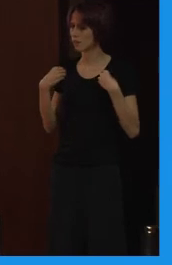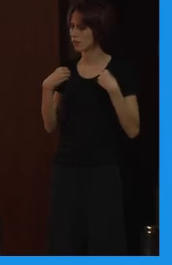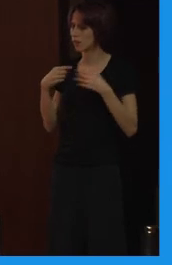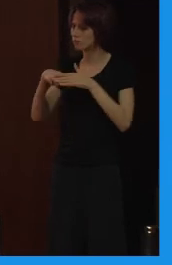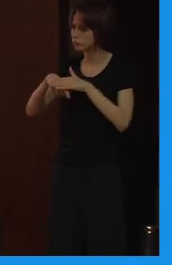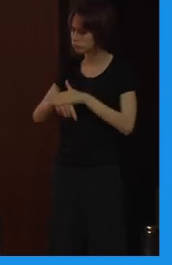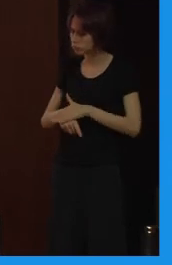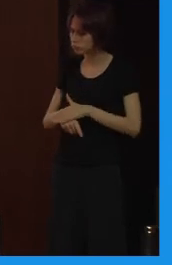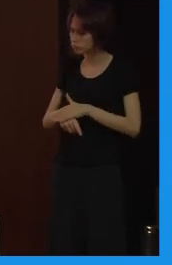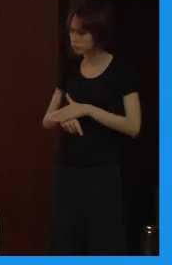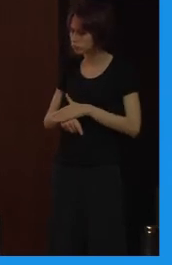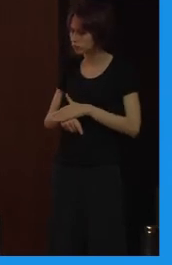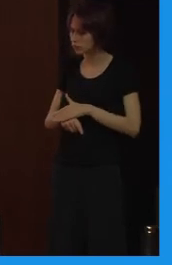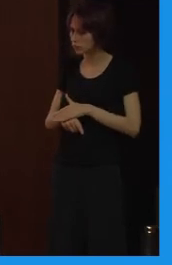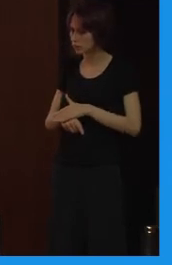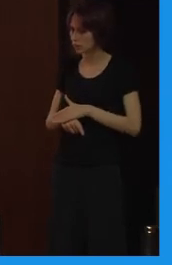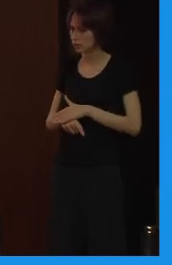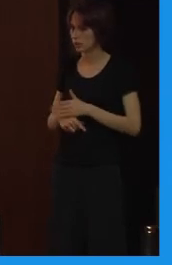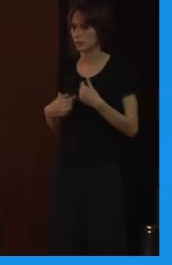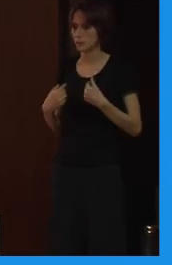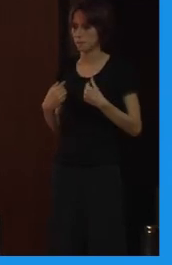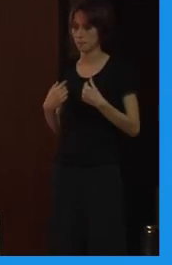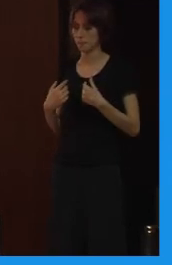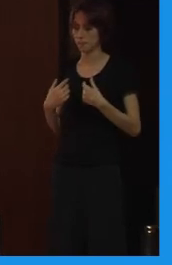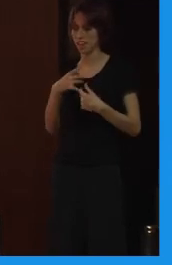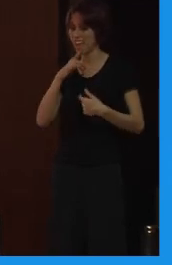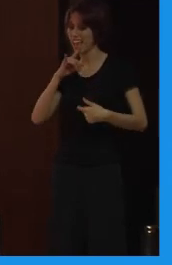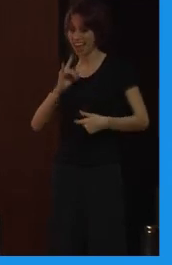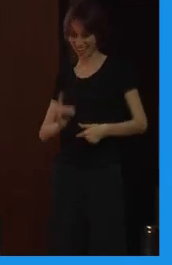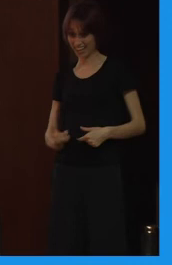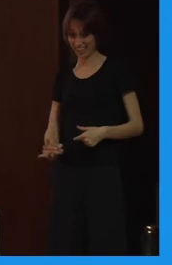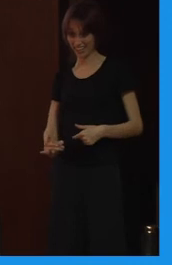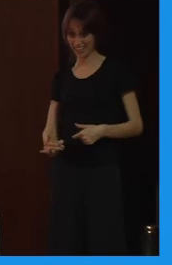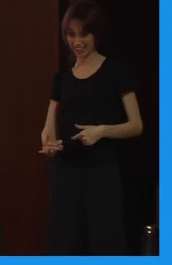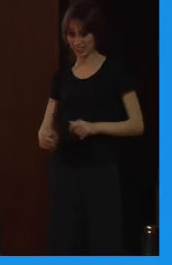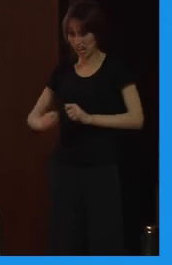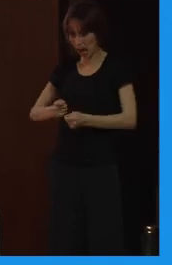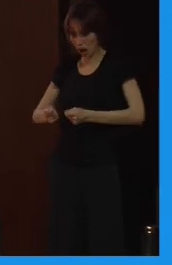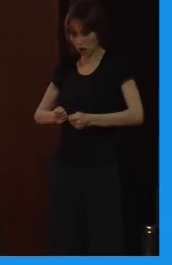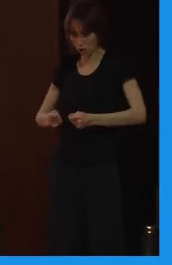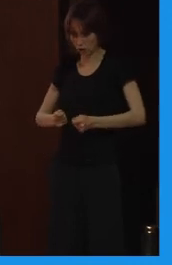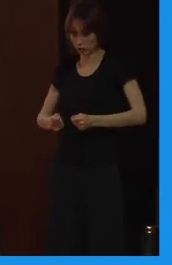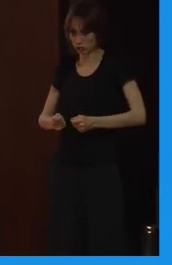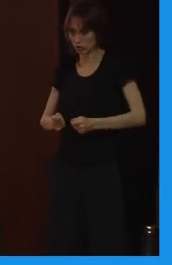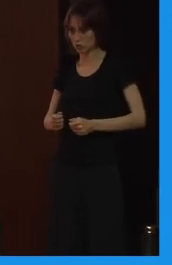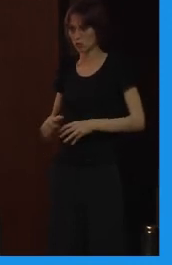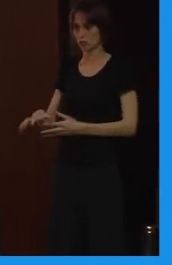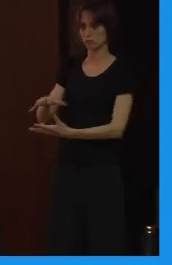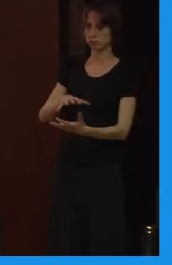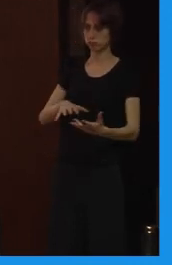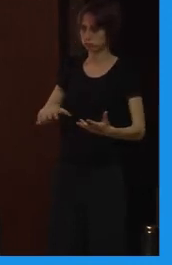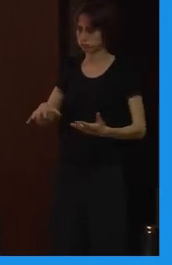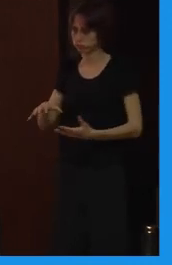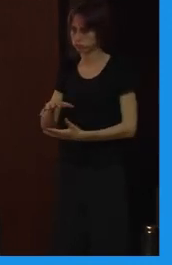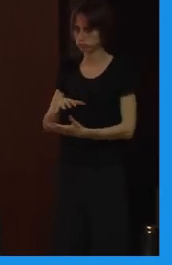una disminución del gasto metabólico, están más aplatanados, mucho menos que las hipotiroideas, todo lo que os estoy comentando, mucho